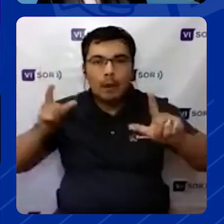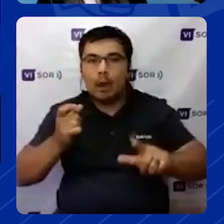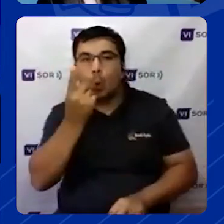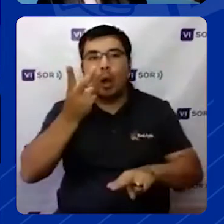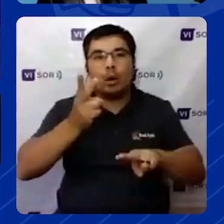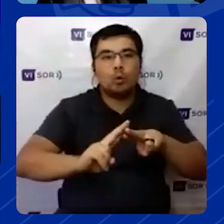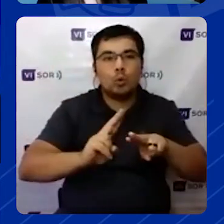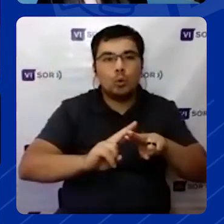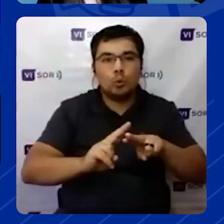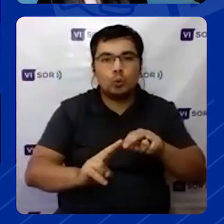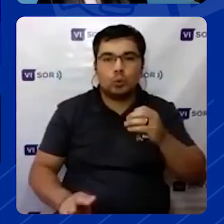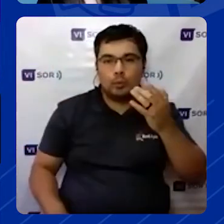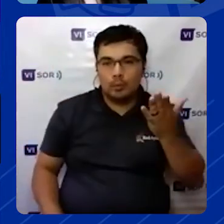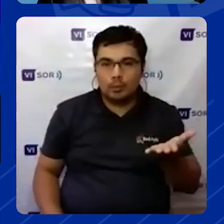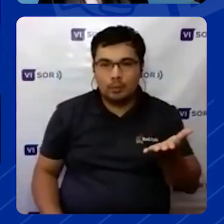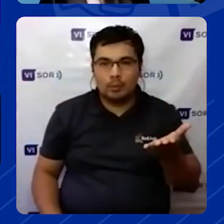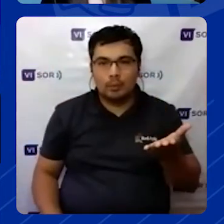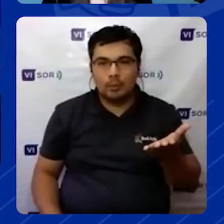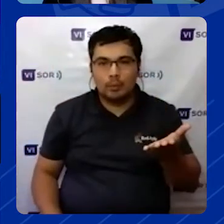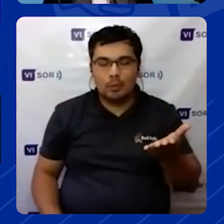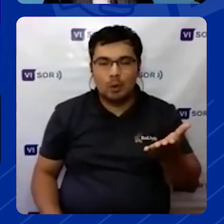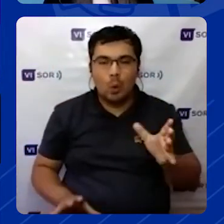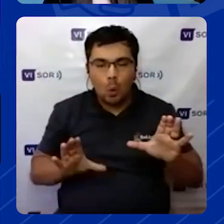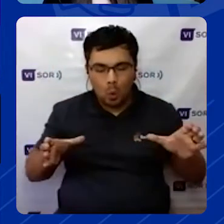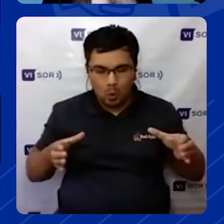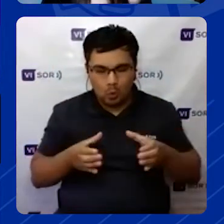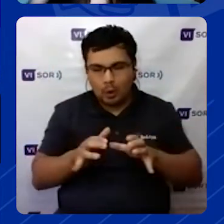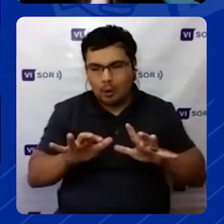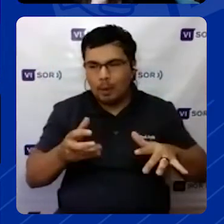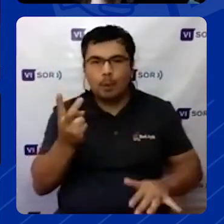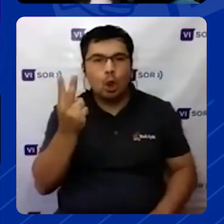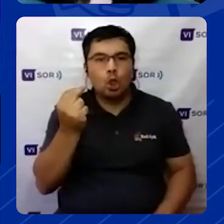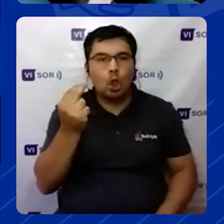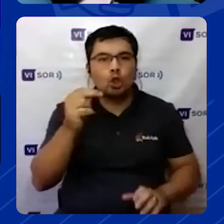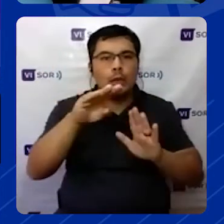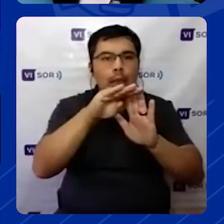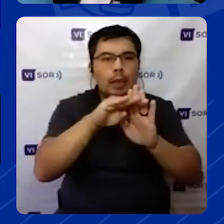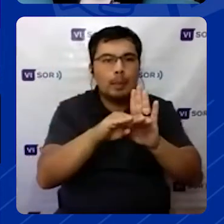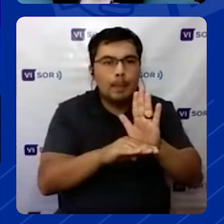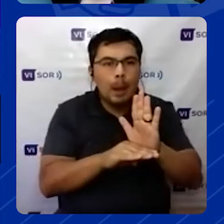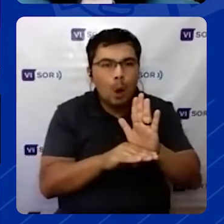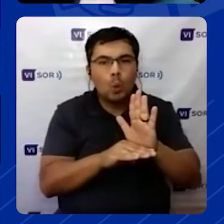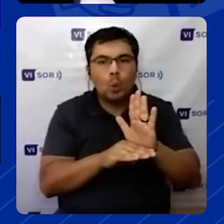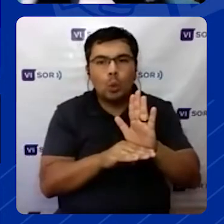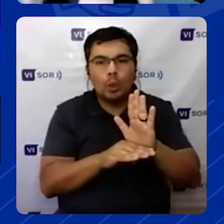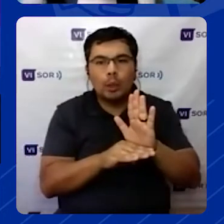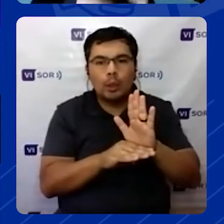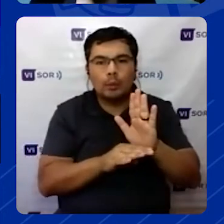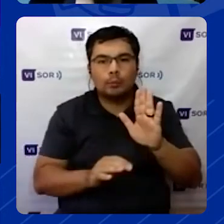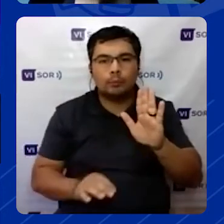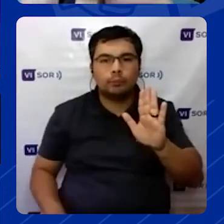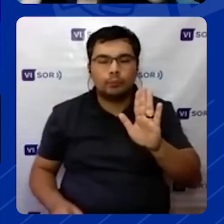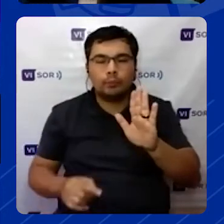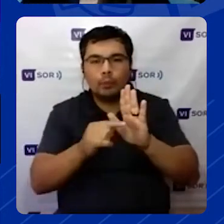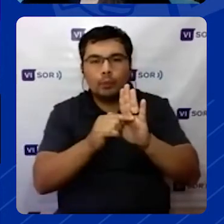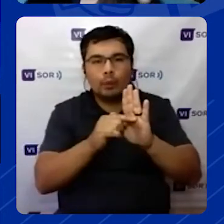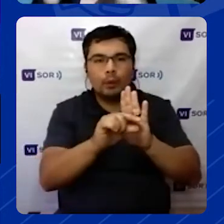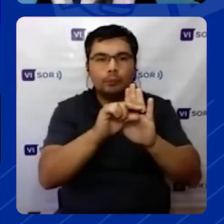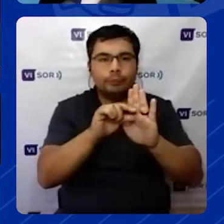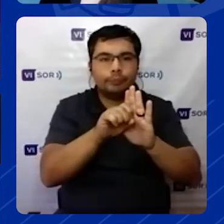de un conjunto, si no recuerdo mal, de una docena de pautas que se dividían a su vez en subpautas, ¿no? Bueno,